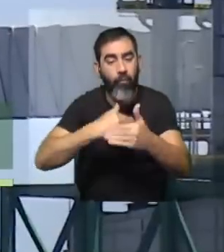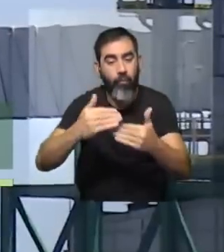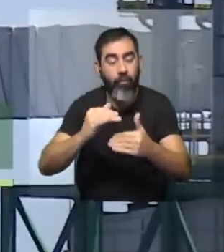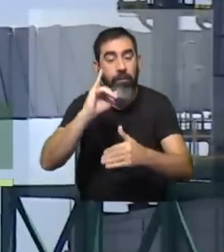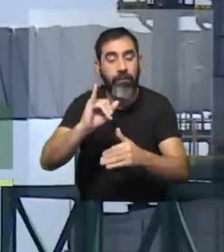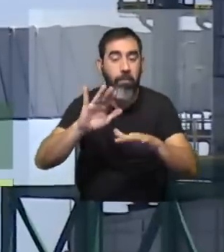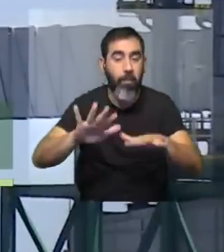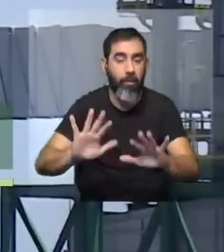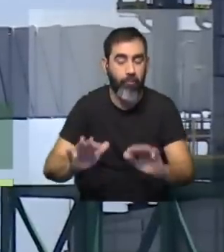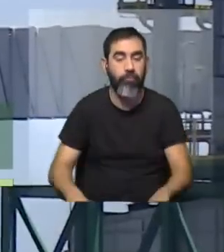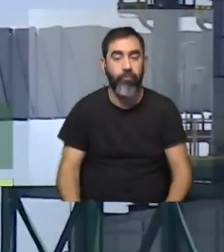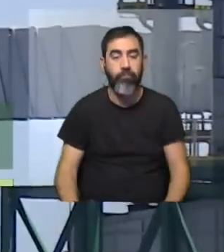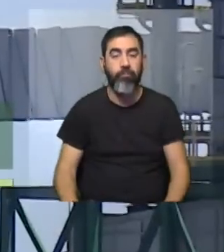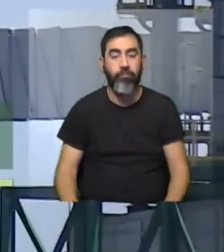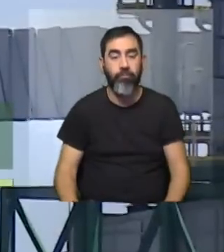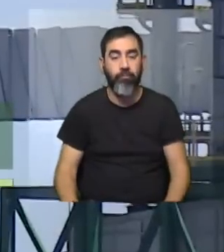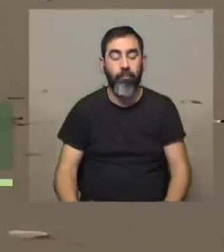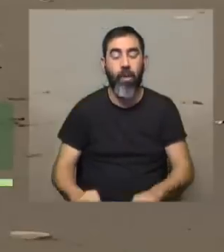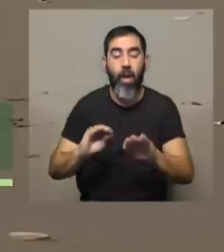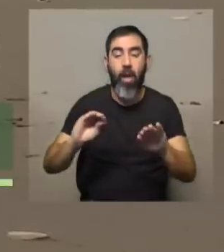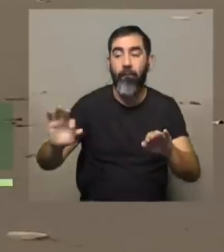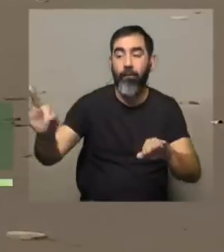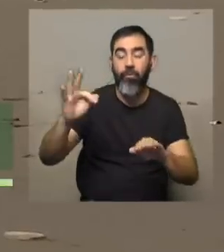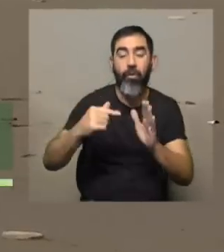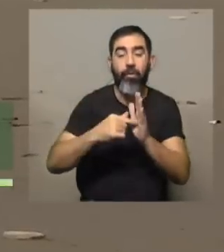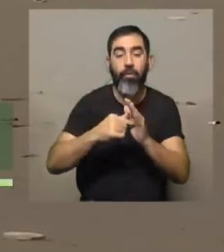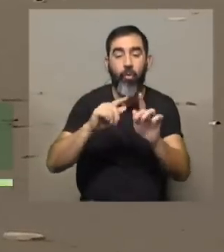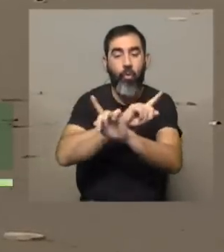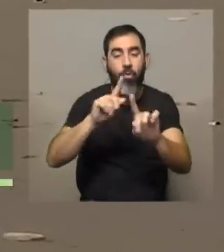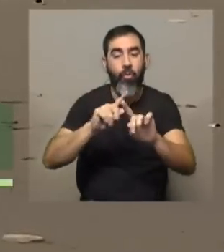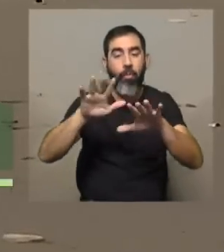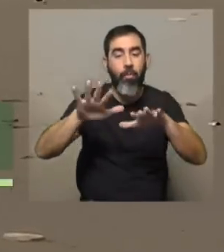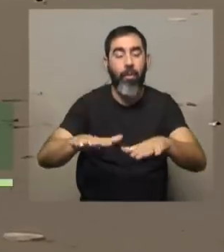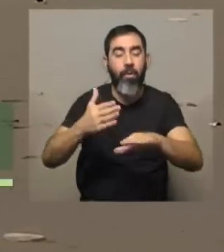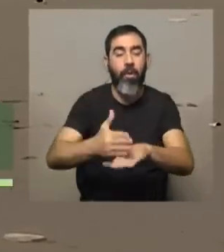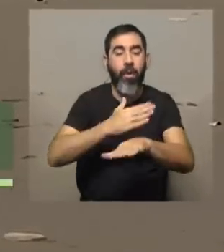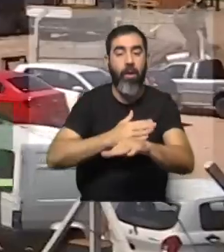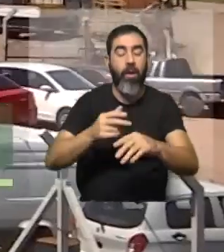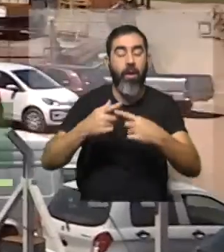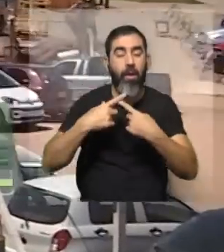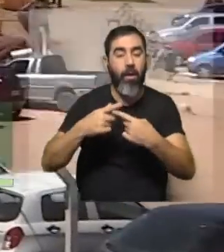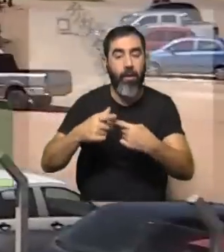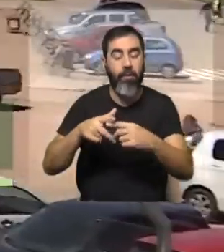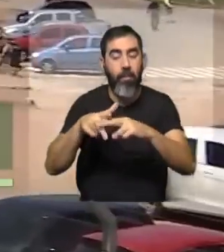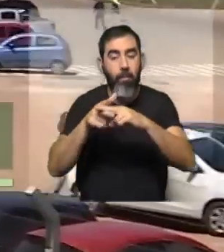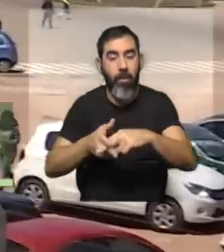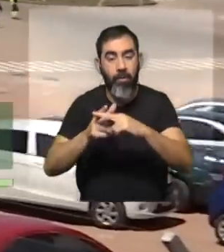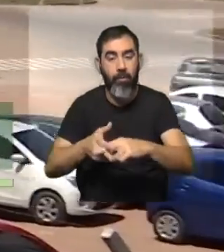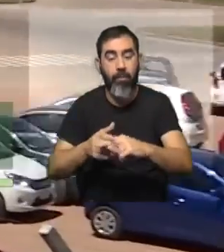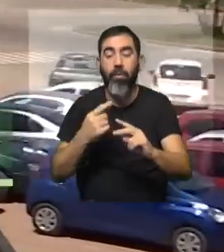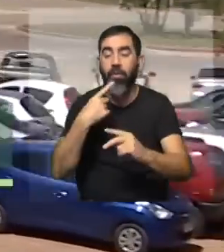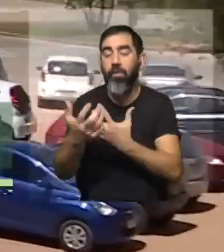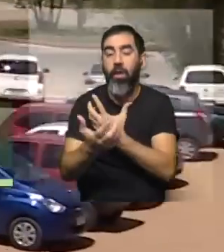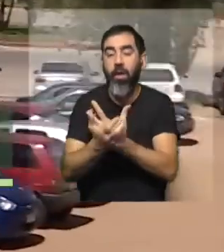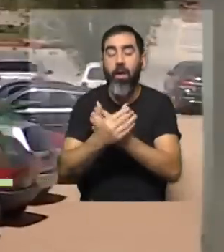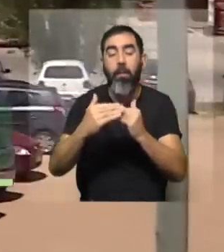en caso de paro tras el anuncio de fa ncap el directorio resolvió dejar sin efecto del parate adelantado de la refinería según ancap la guardia